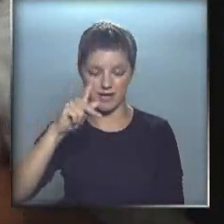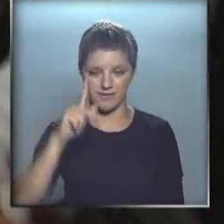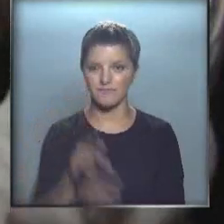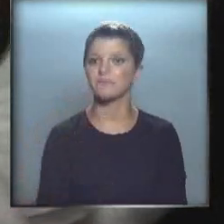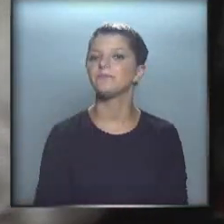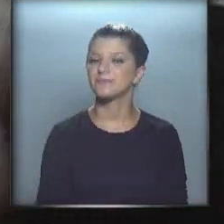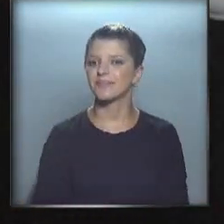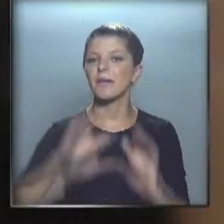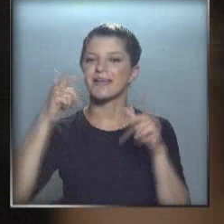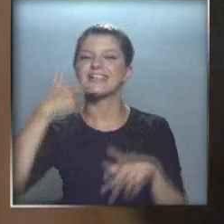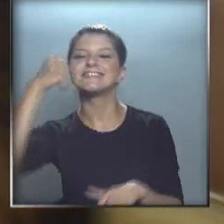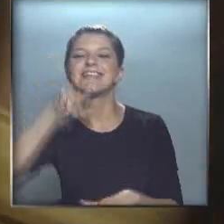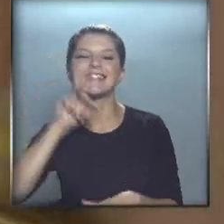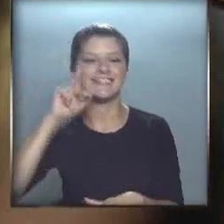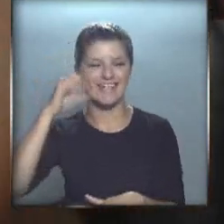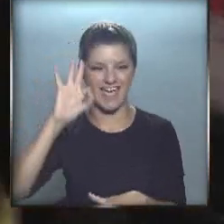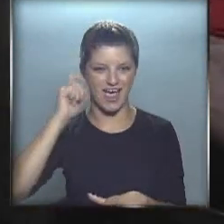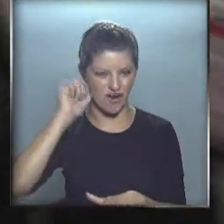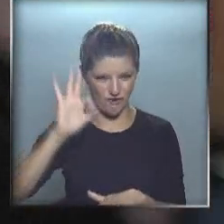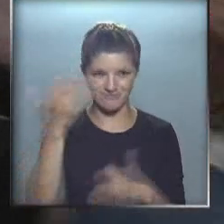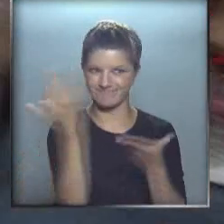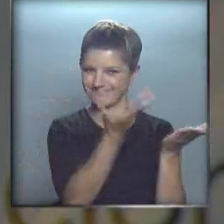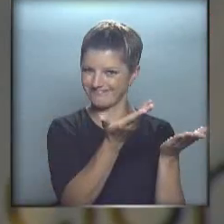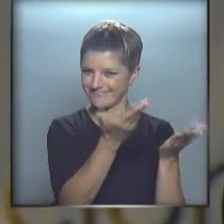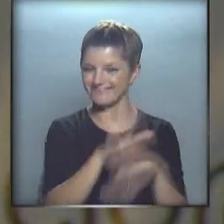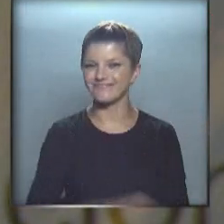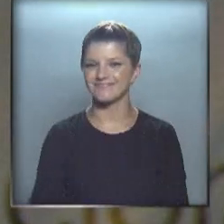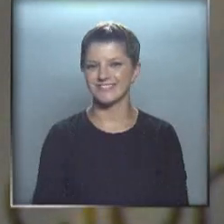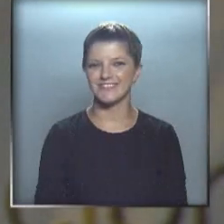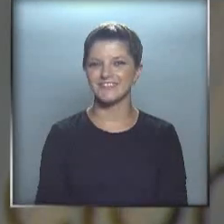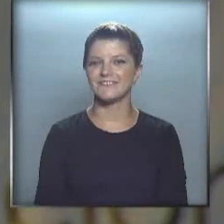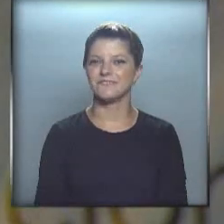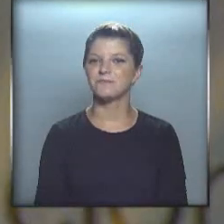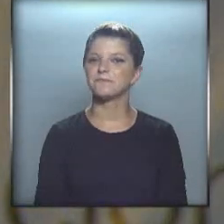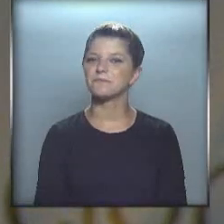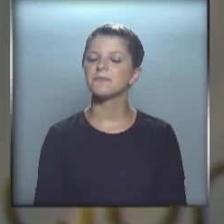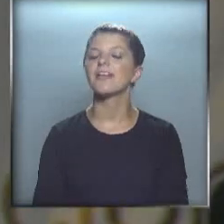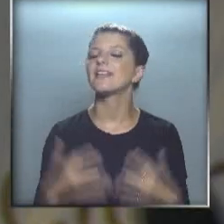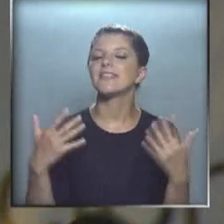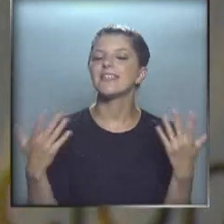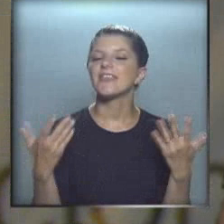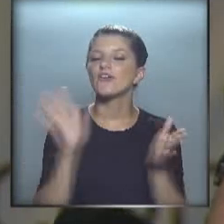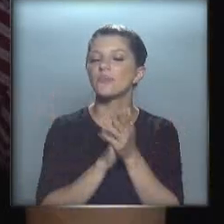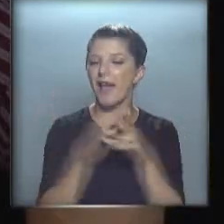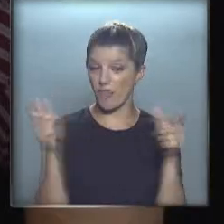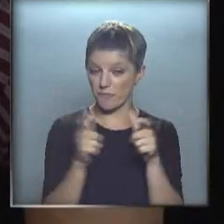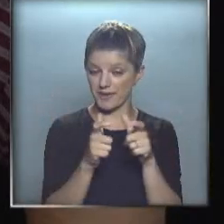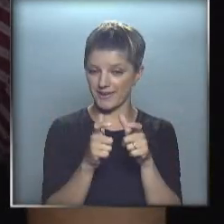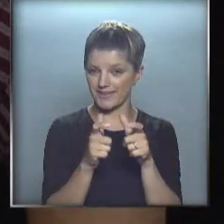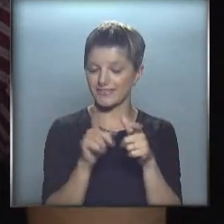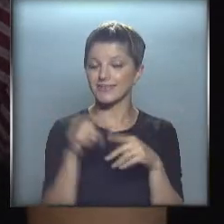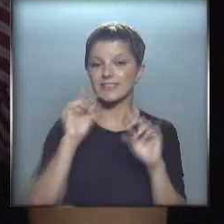Santiago Raimundo. Ahí está. Más o menos, más o menos. Che, y en la tira también se